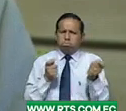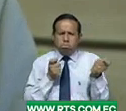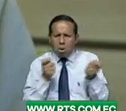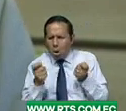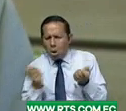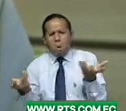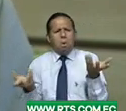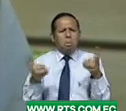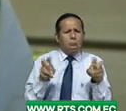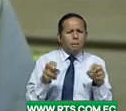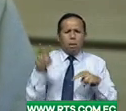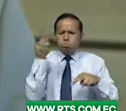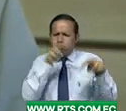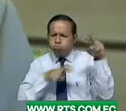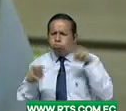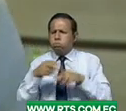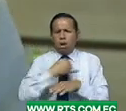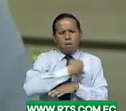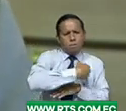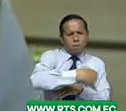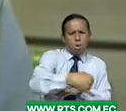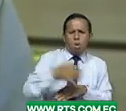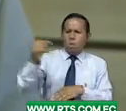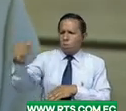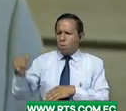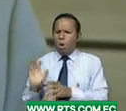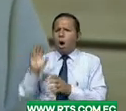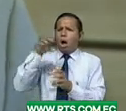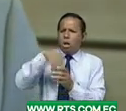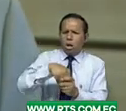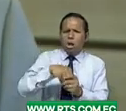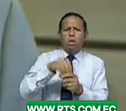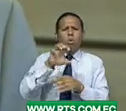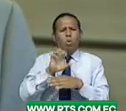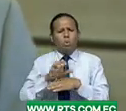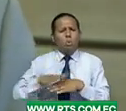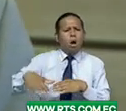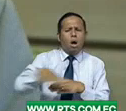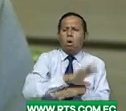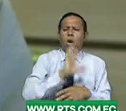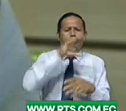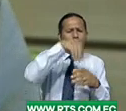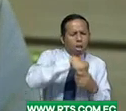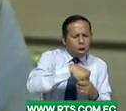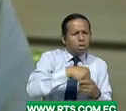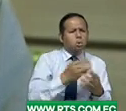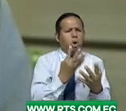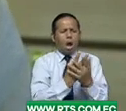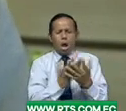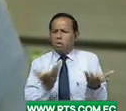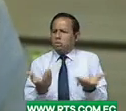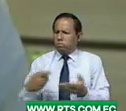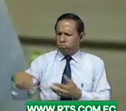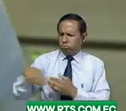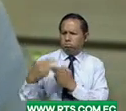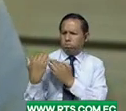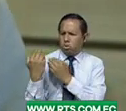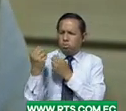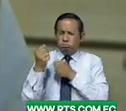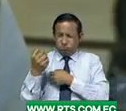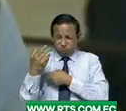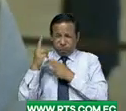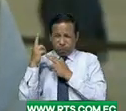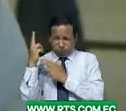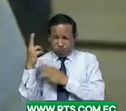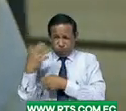en las fronteras, en el interior del país, en el interior de las cárceles. Las Fuerzas Armadas pueden garantizar el